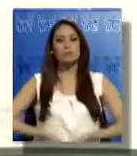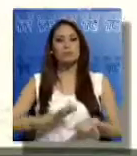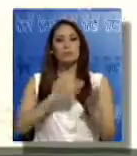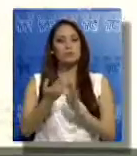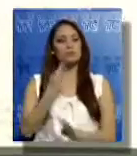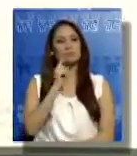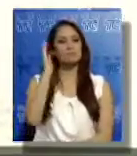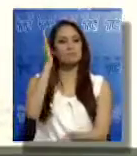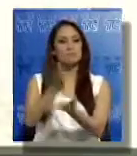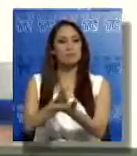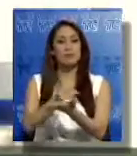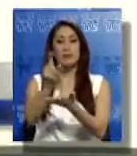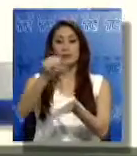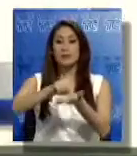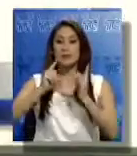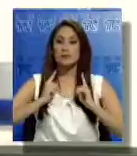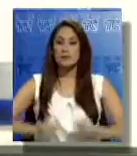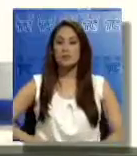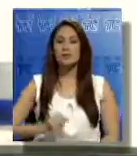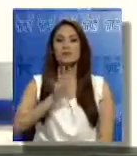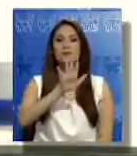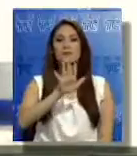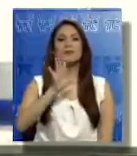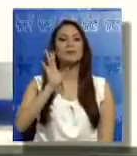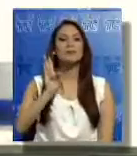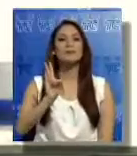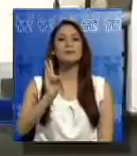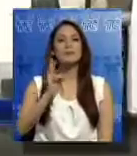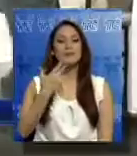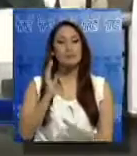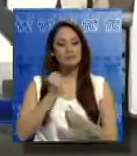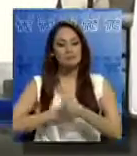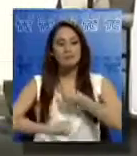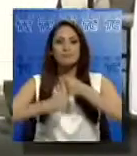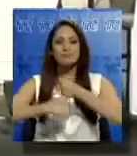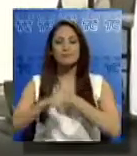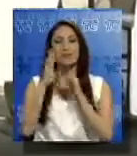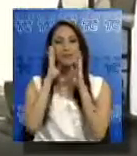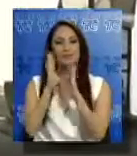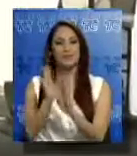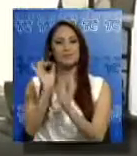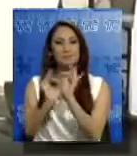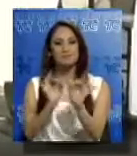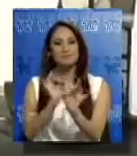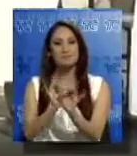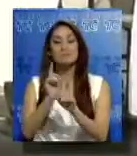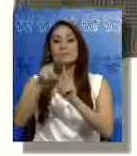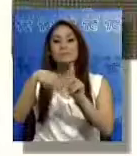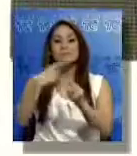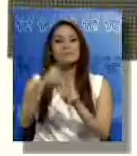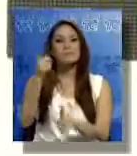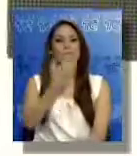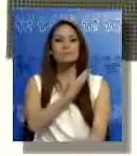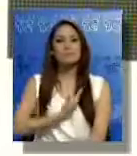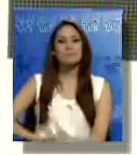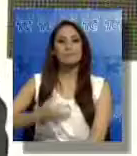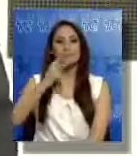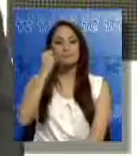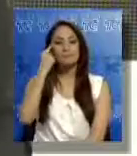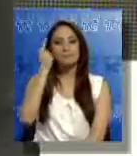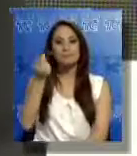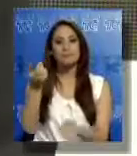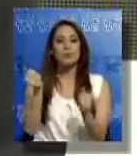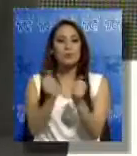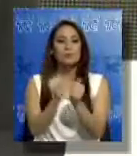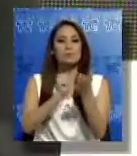días funciona el centro de salud y hemos atendido 57 partos. En su intervención, el presidente se refirió a las competencias del